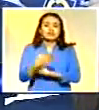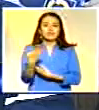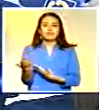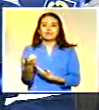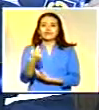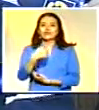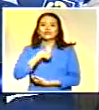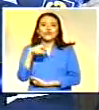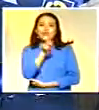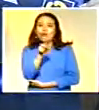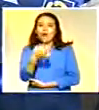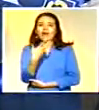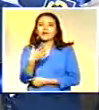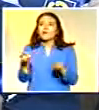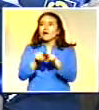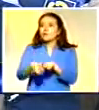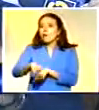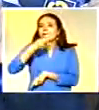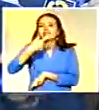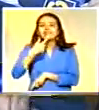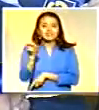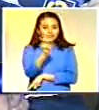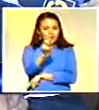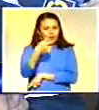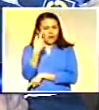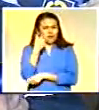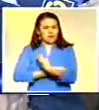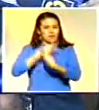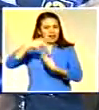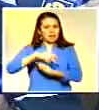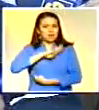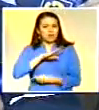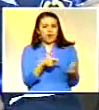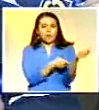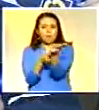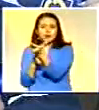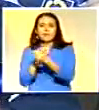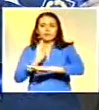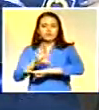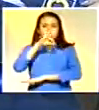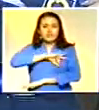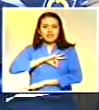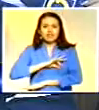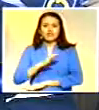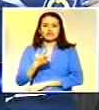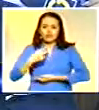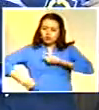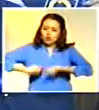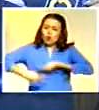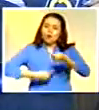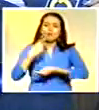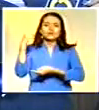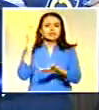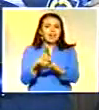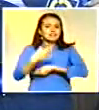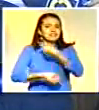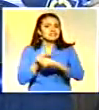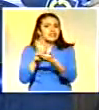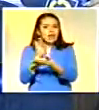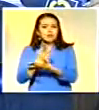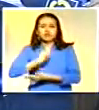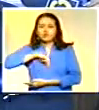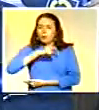tipo aspirina, que los planes que tenemos bomberos, protección civil, nacional y cada municipio son diarios. Nosotros hacemos recorrido,